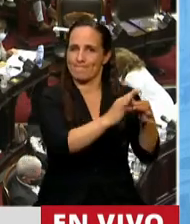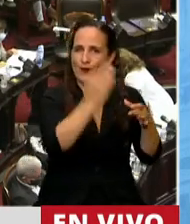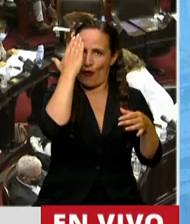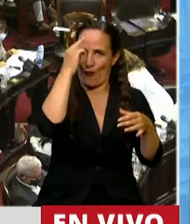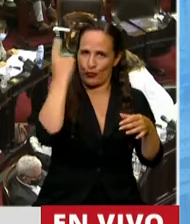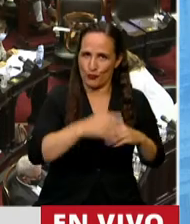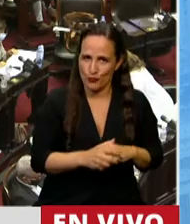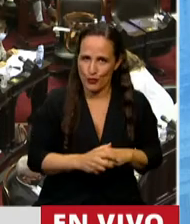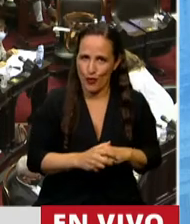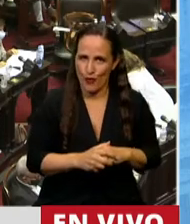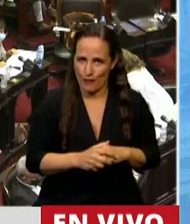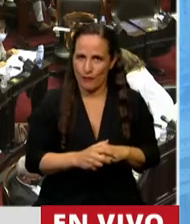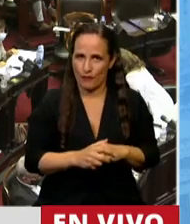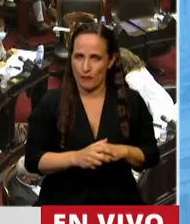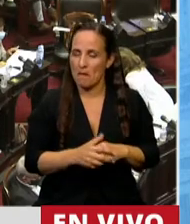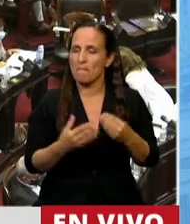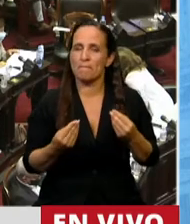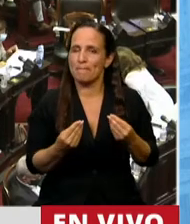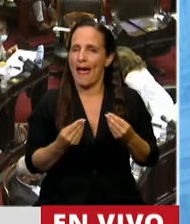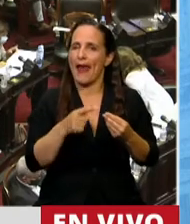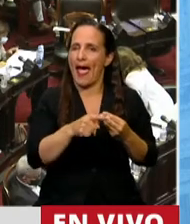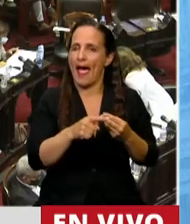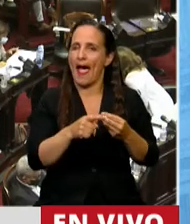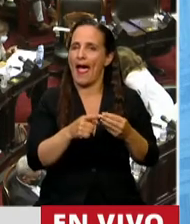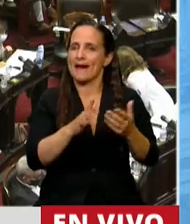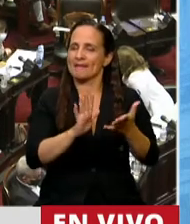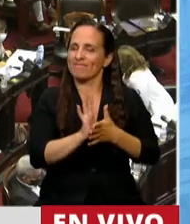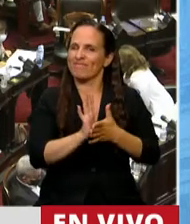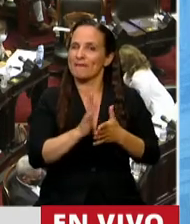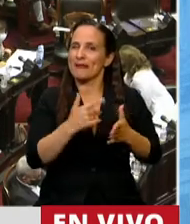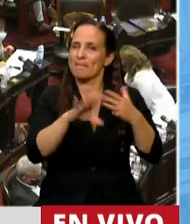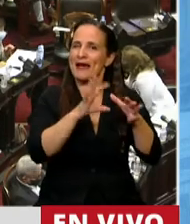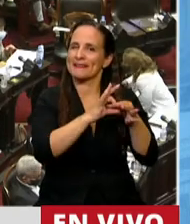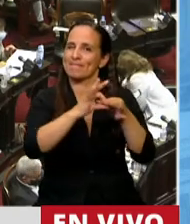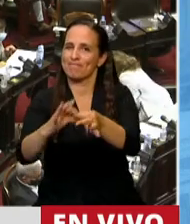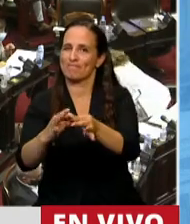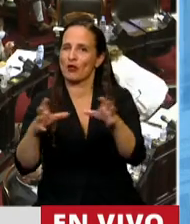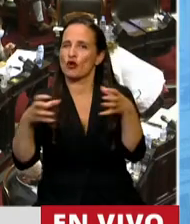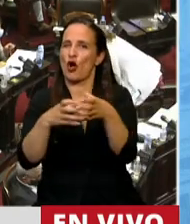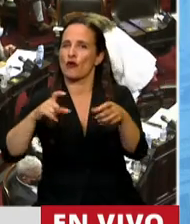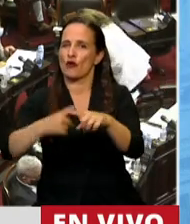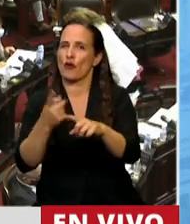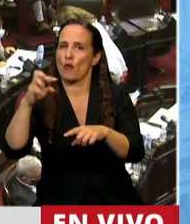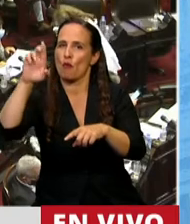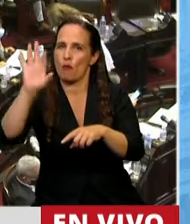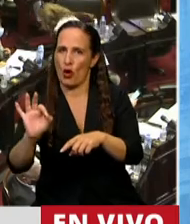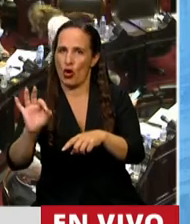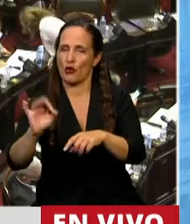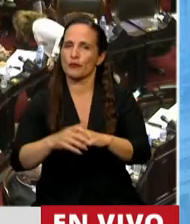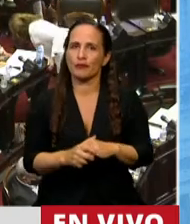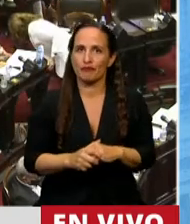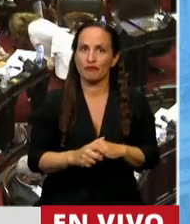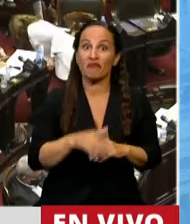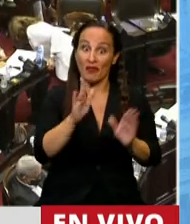y así pavimentar el camino a Comodoro Pro. Y mientras frenaban la implementación de ese Código Procesal